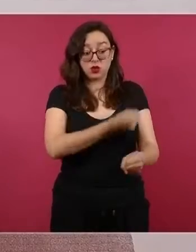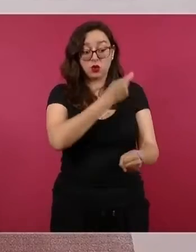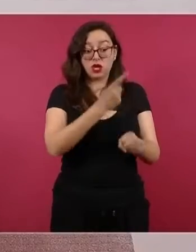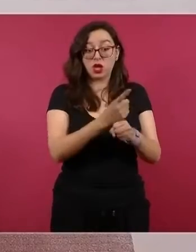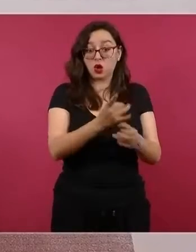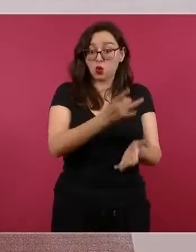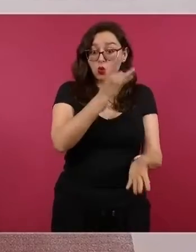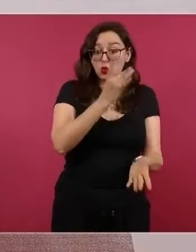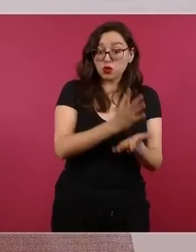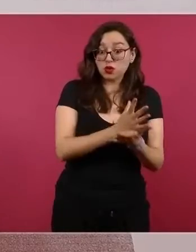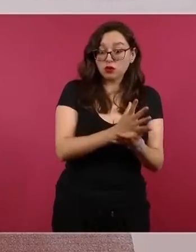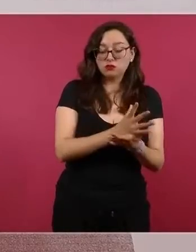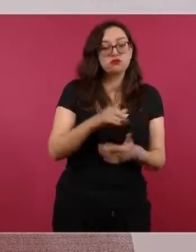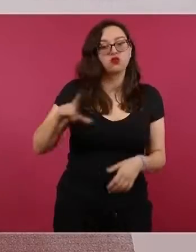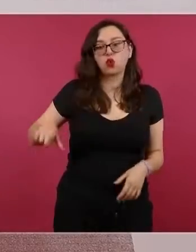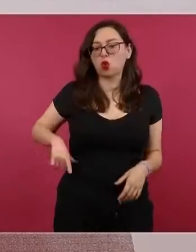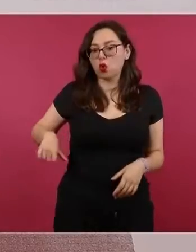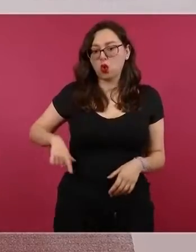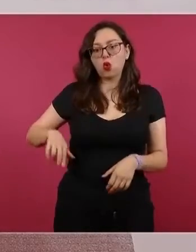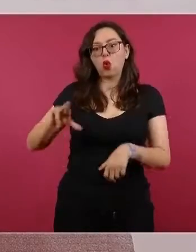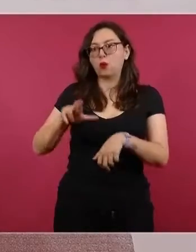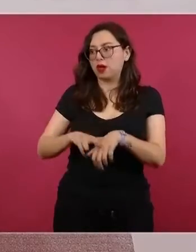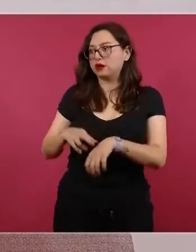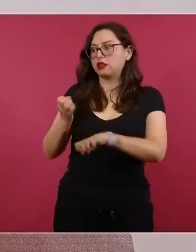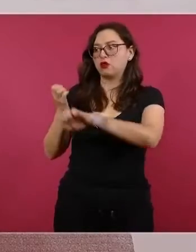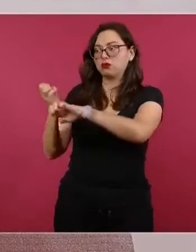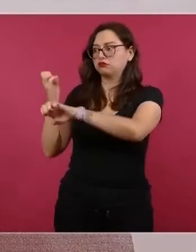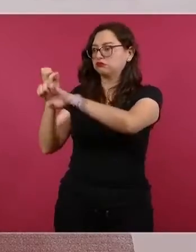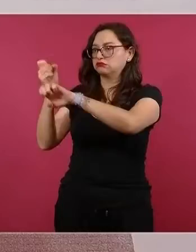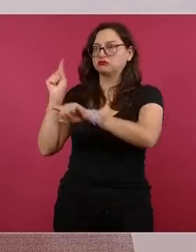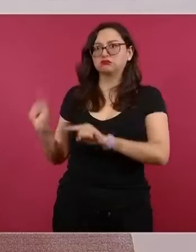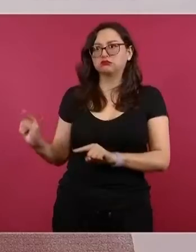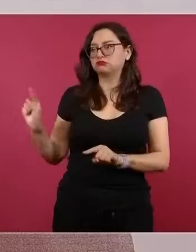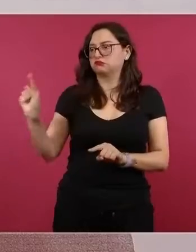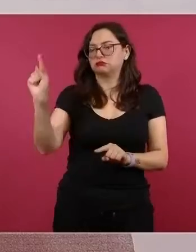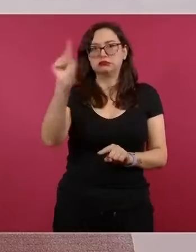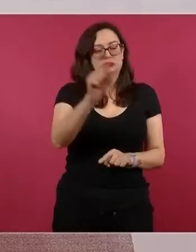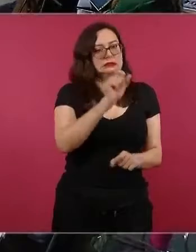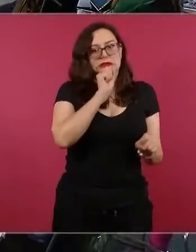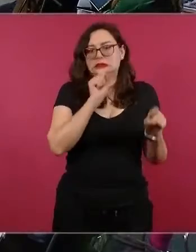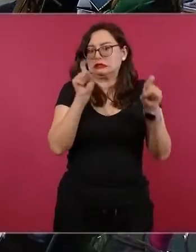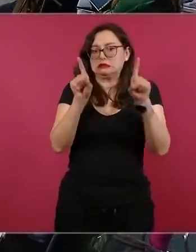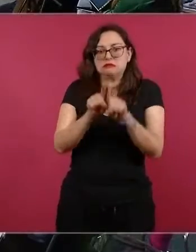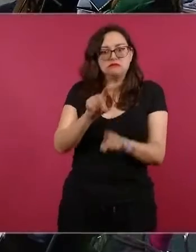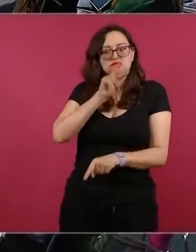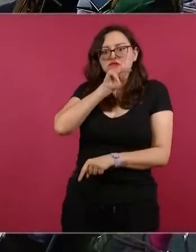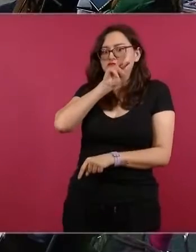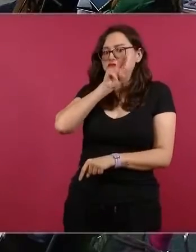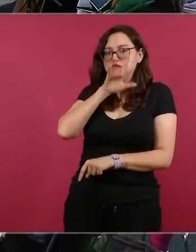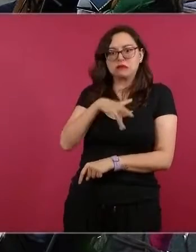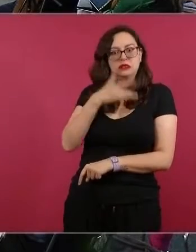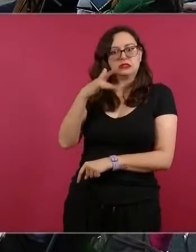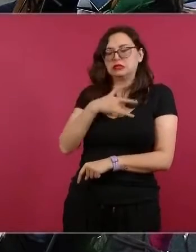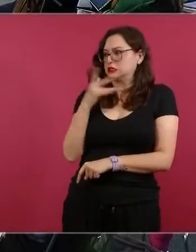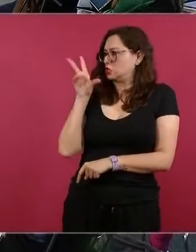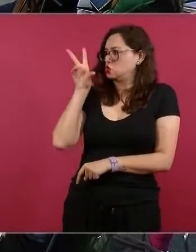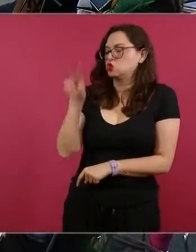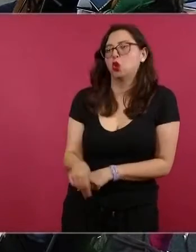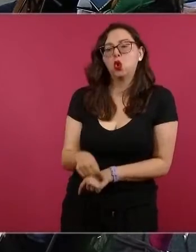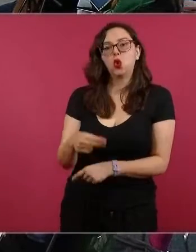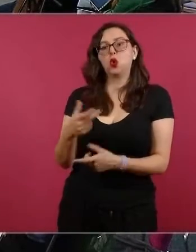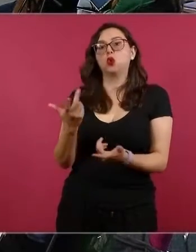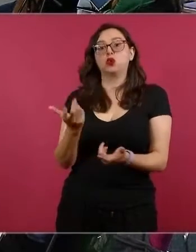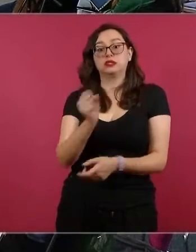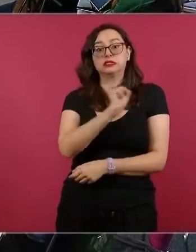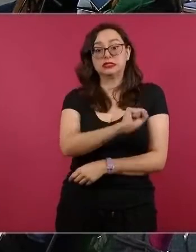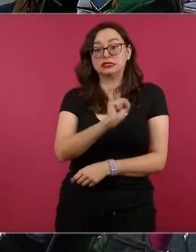México. Los gobernadores se han pronunciado ya al respecto. Los secretarios de seguridad, que por cierto hoy van a tener una reunión,